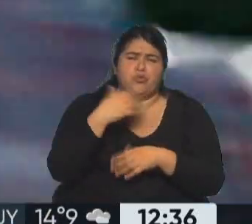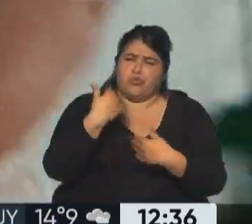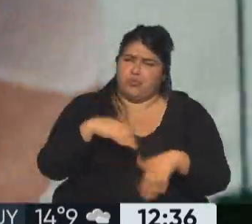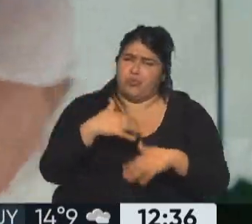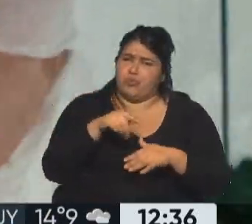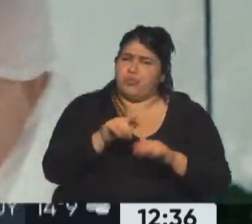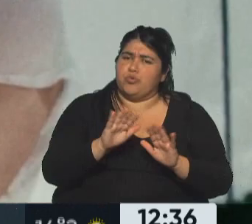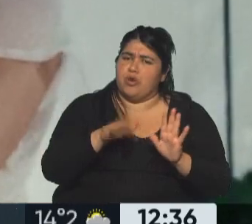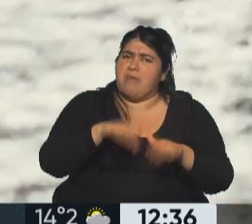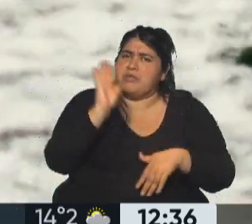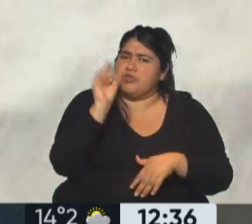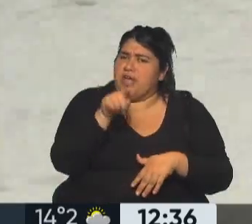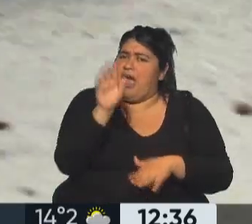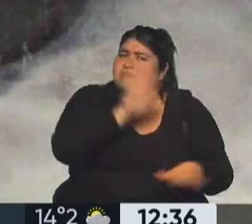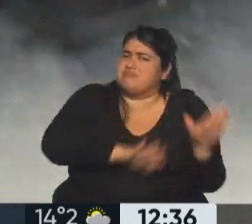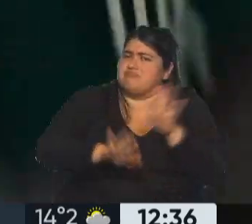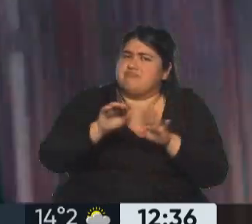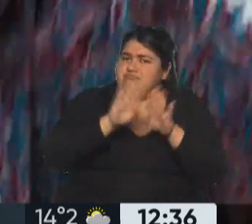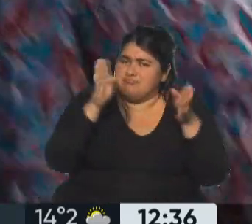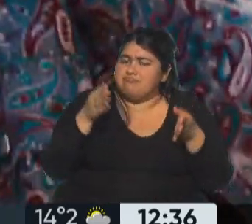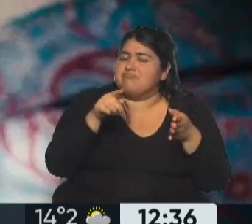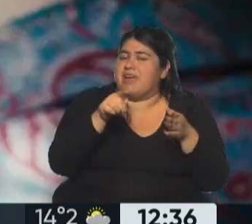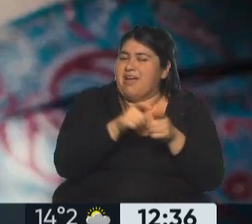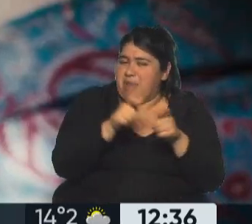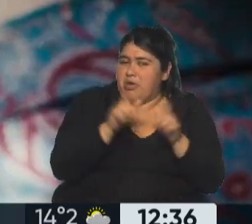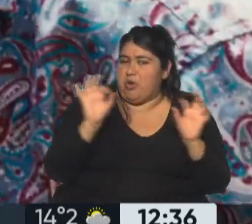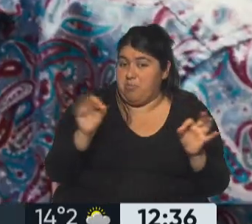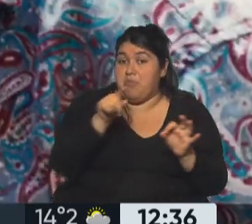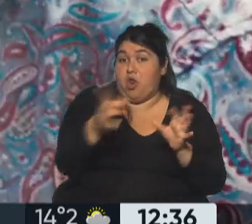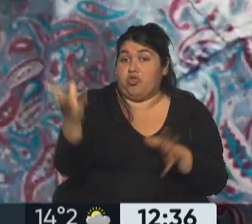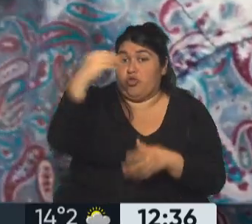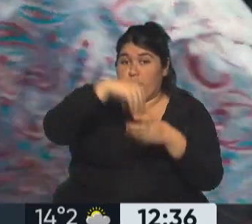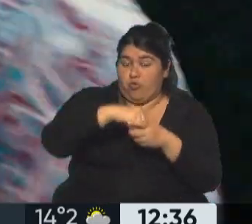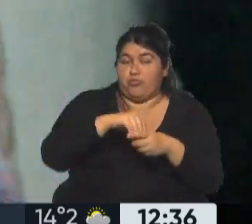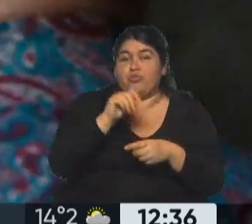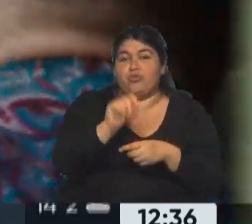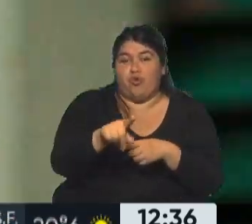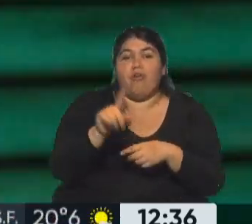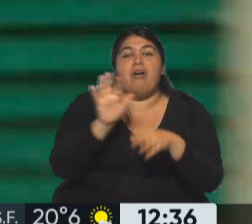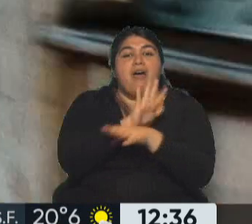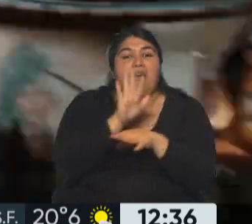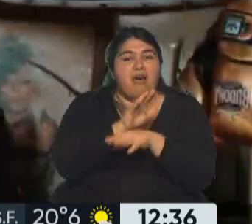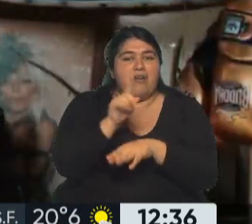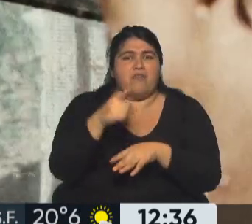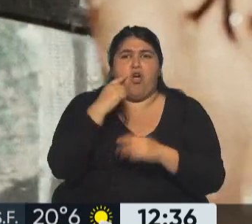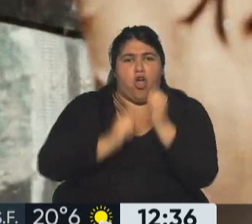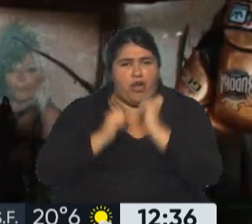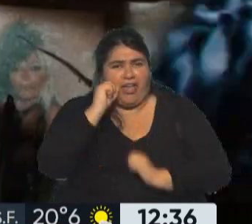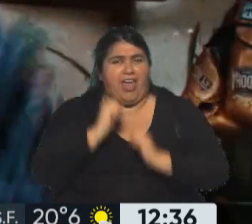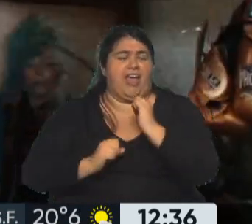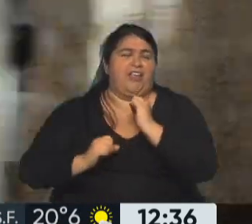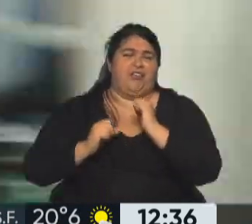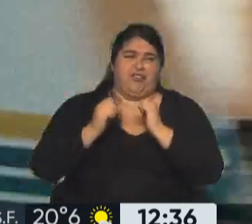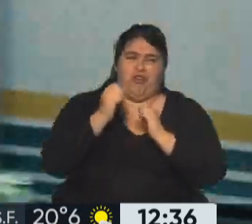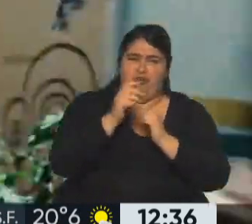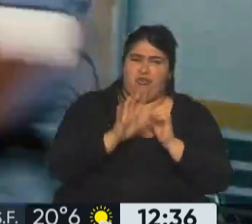muchos artistas que son reconocidos en la pantalla, pero bueno, ahí los tenemos actuando también y corriendo y poniéndole vibra y